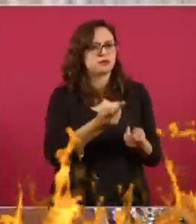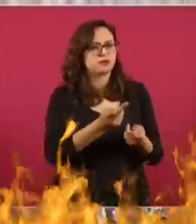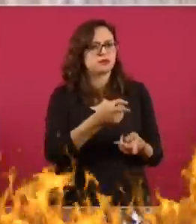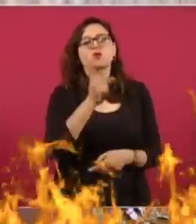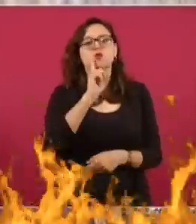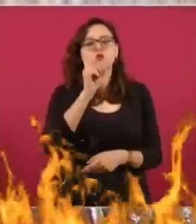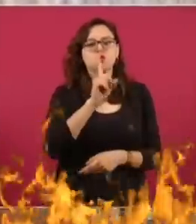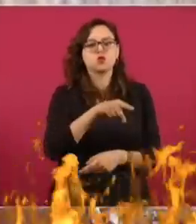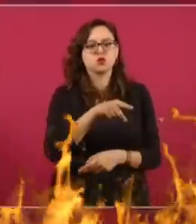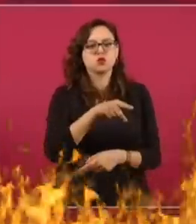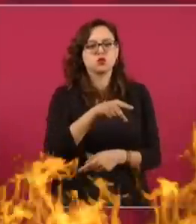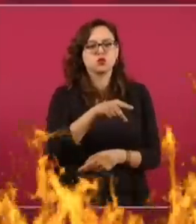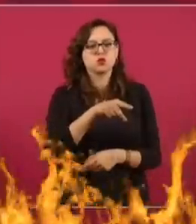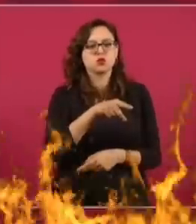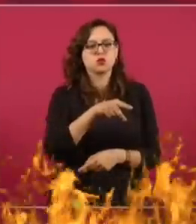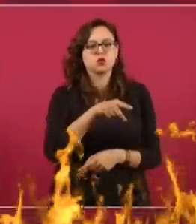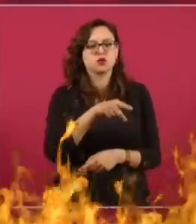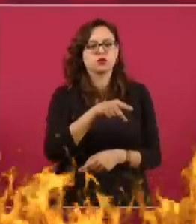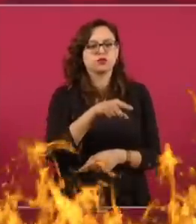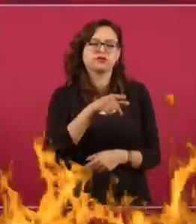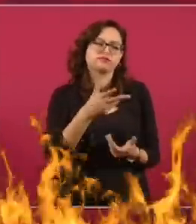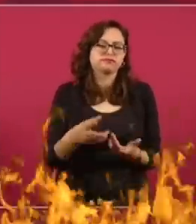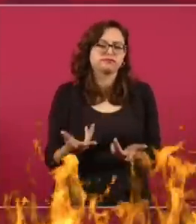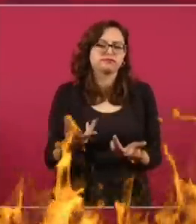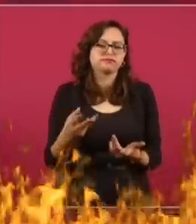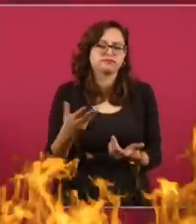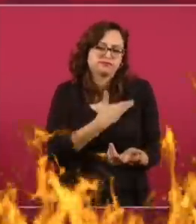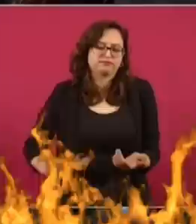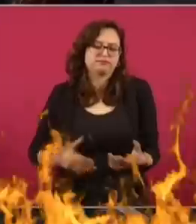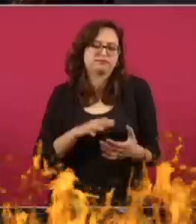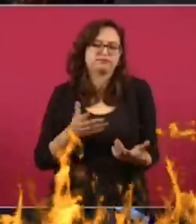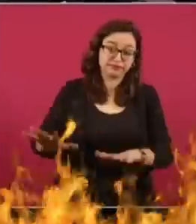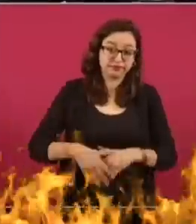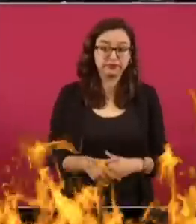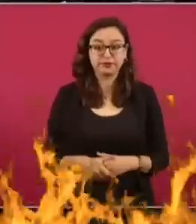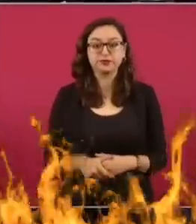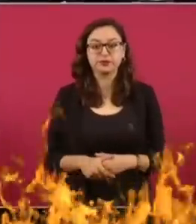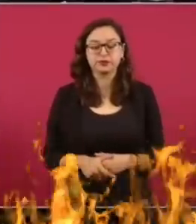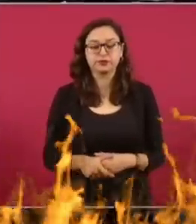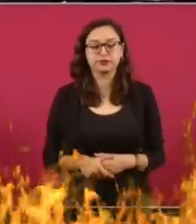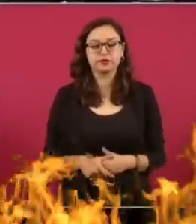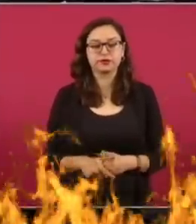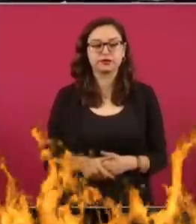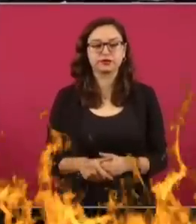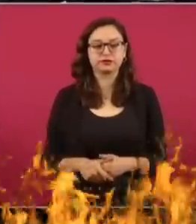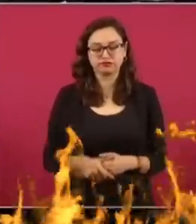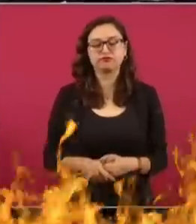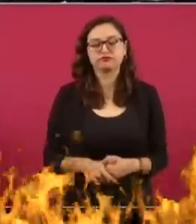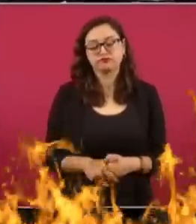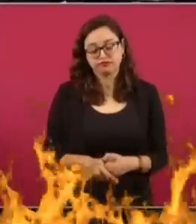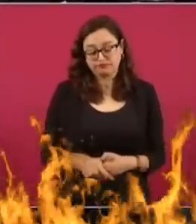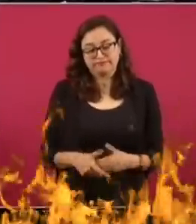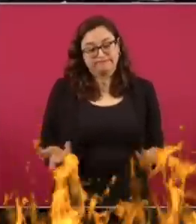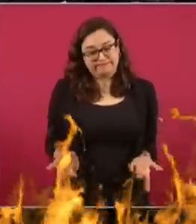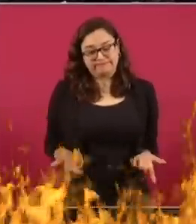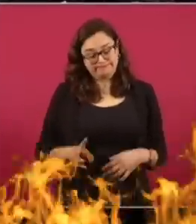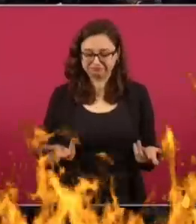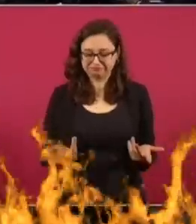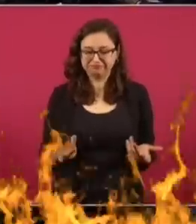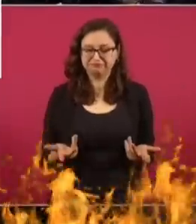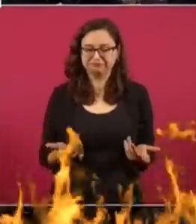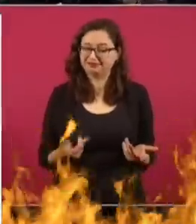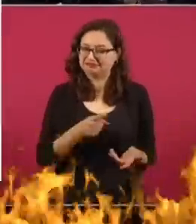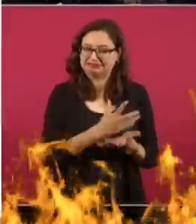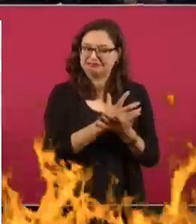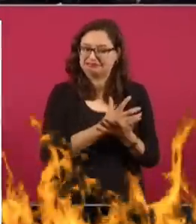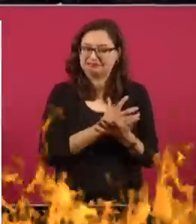muy simpatizante de la transformación y del presidente. Sin duda están exagerando nuestros adversarios.